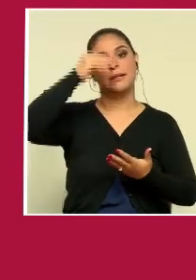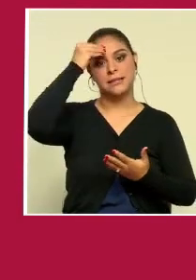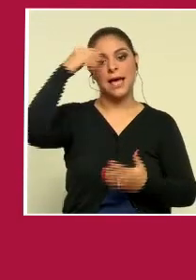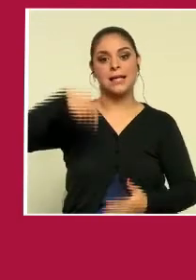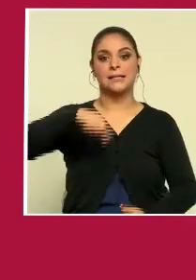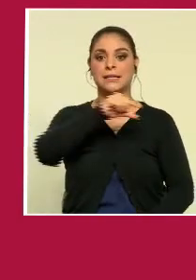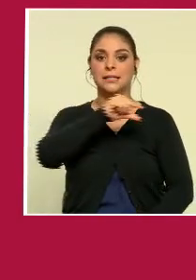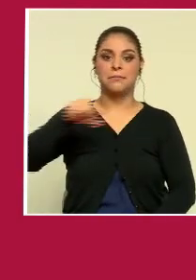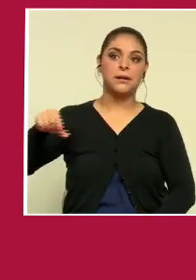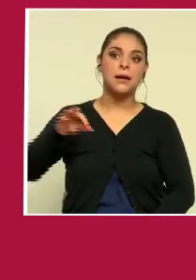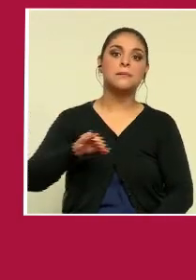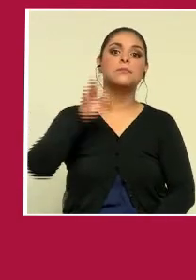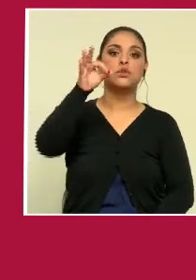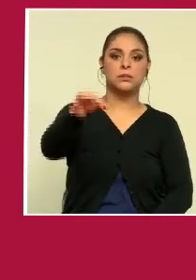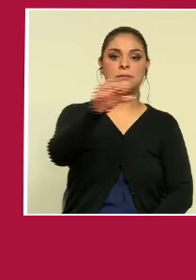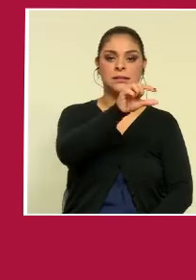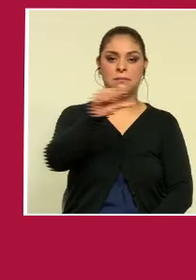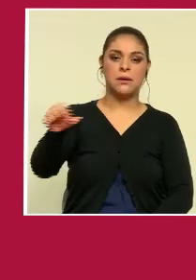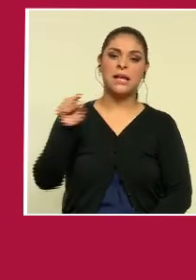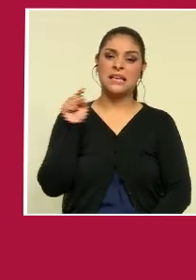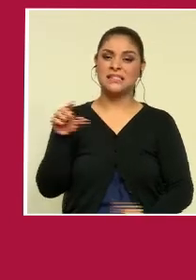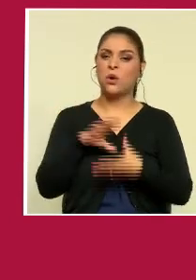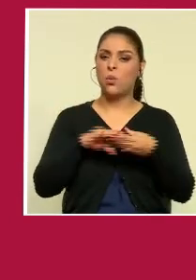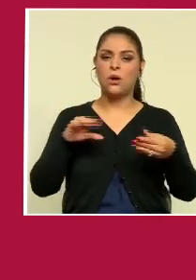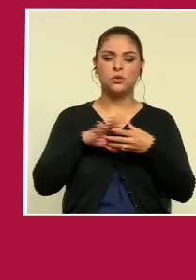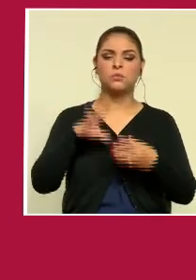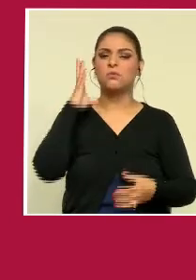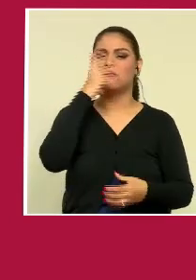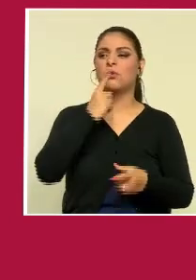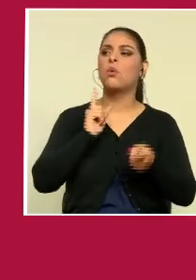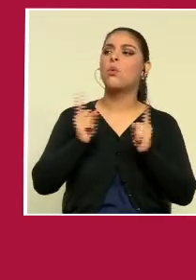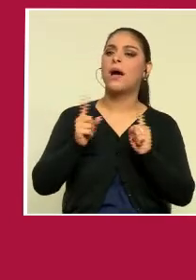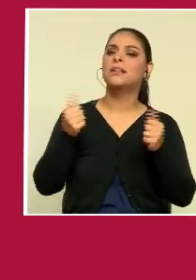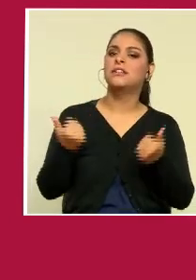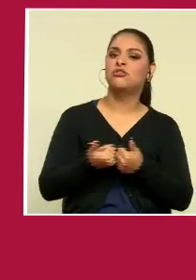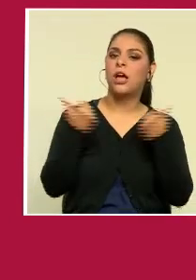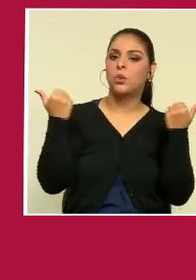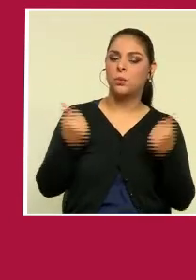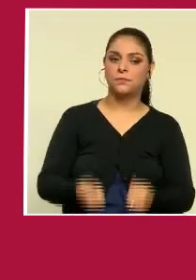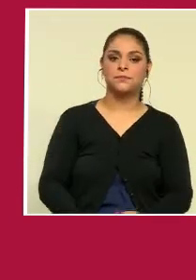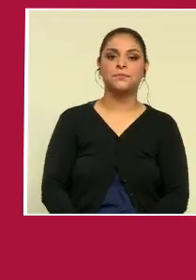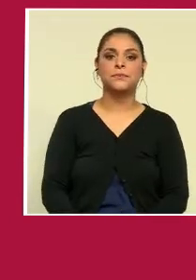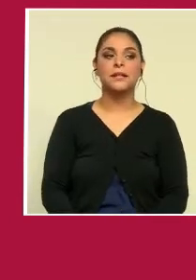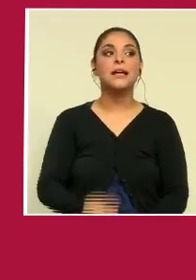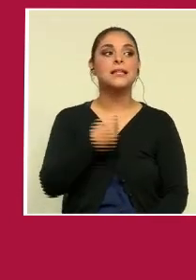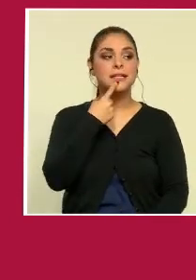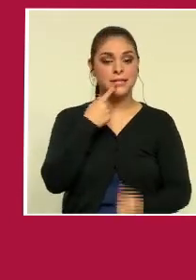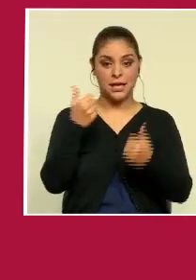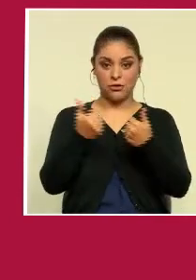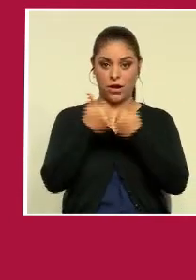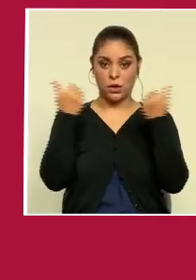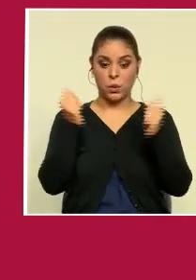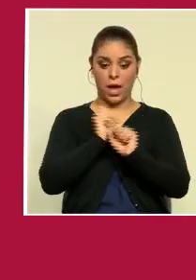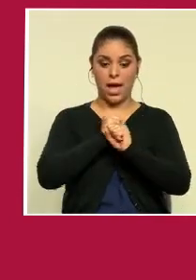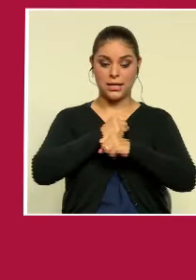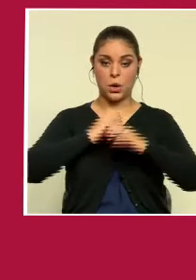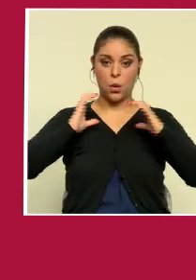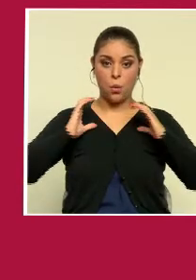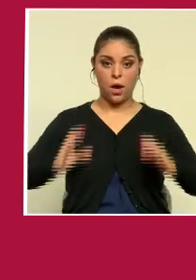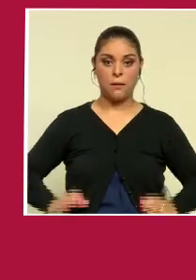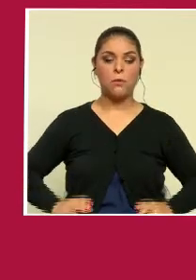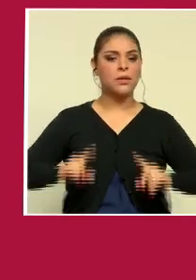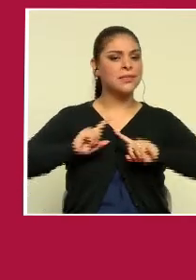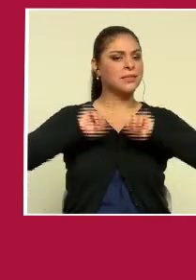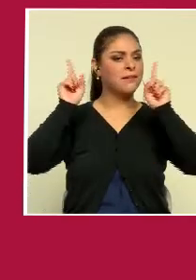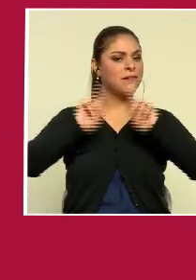semana y la siguiente y ese cuento fue lindísimo y el reto cual es bueno el reto dice realizar cuerpo diferentes movimientos e